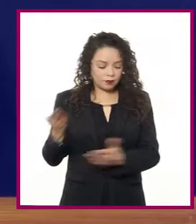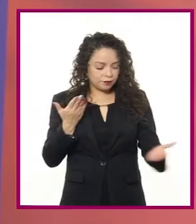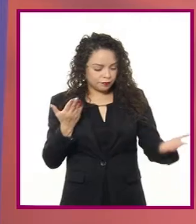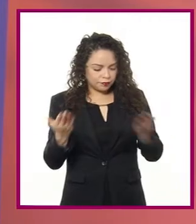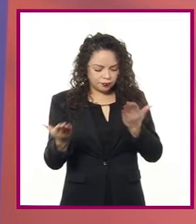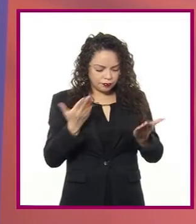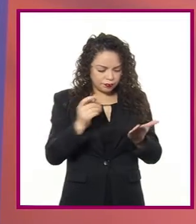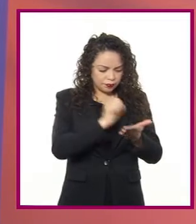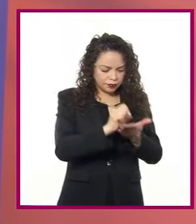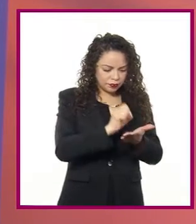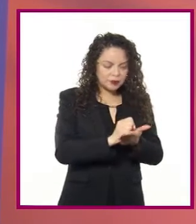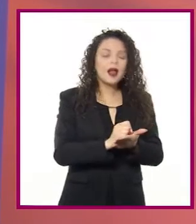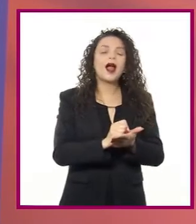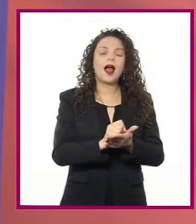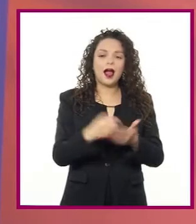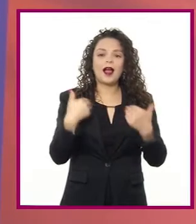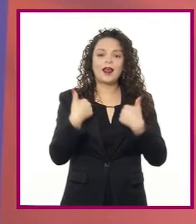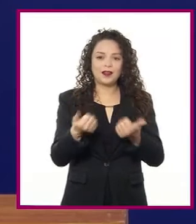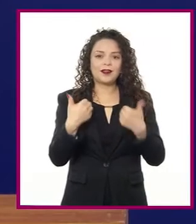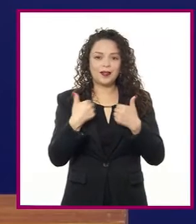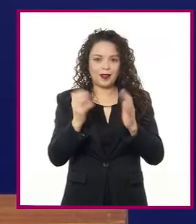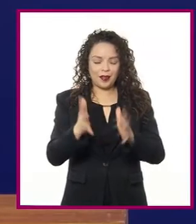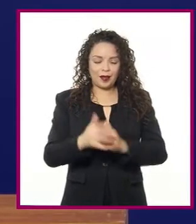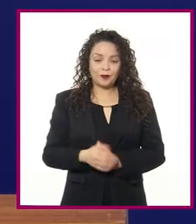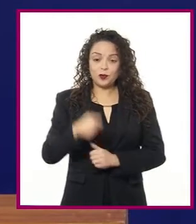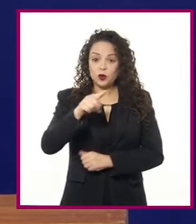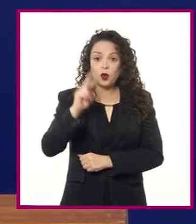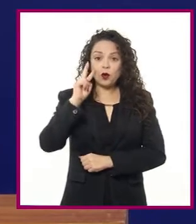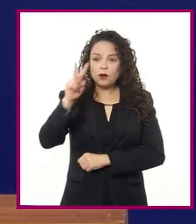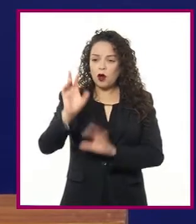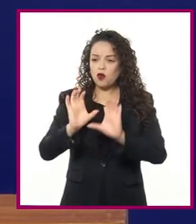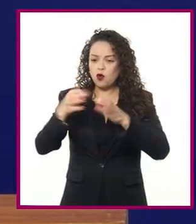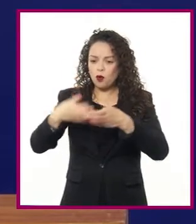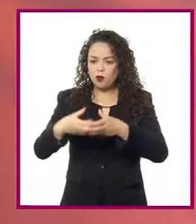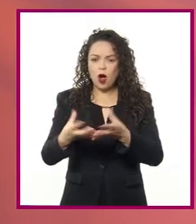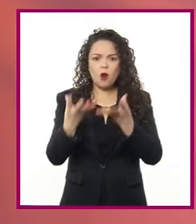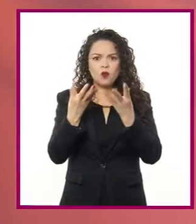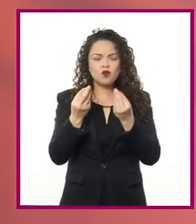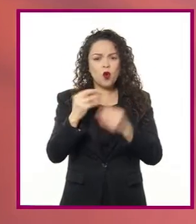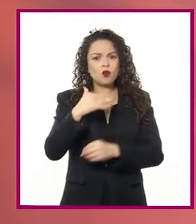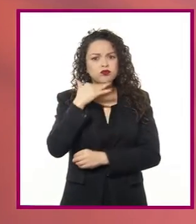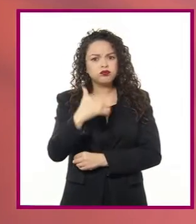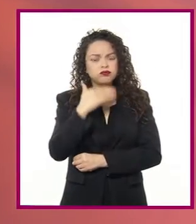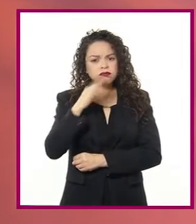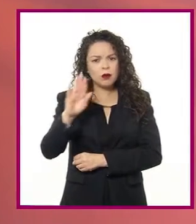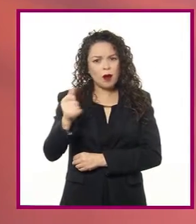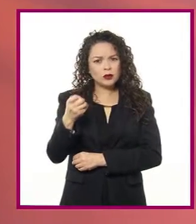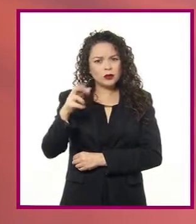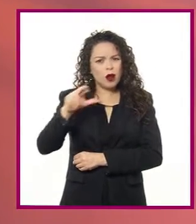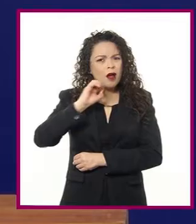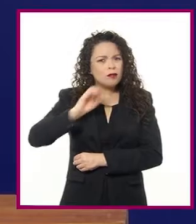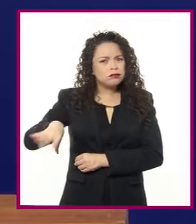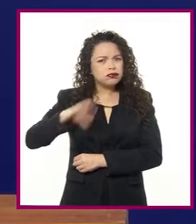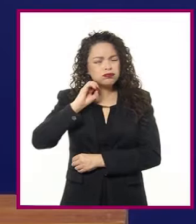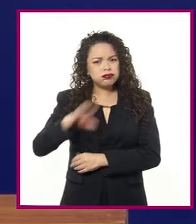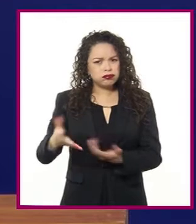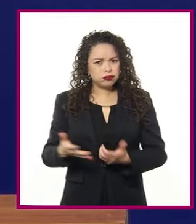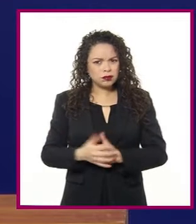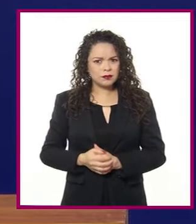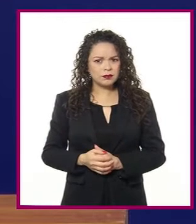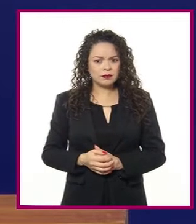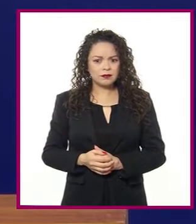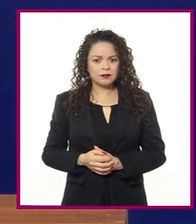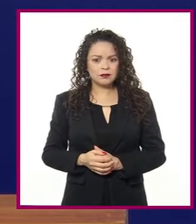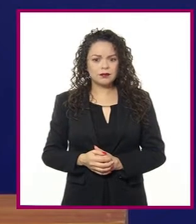apuntes. ¿Alguna vez han visto en su comunidad grandes cantidades de basura? Uno de los problemas más graves